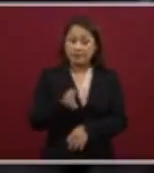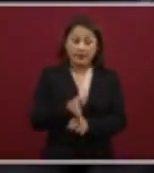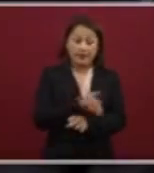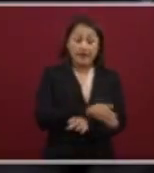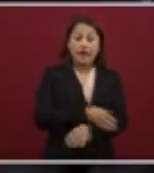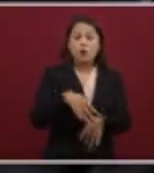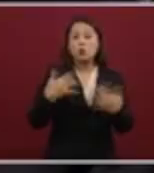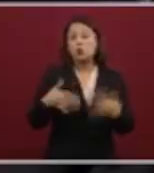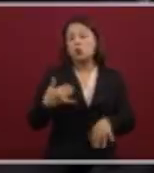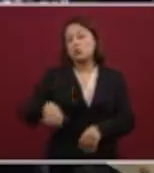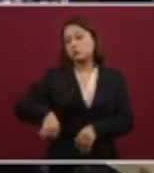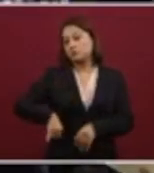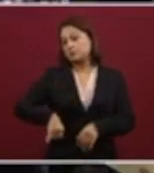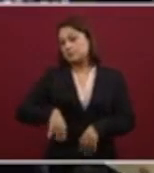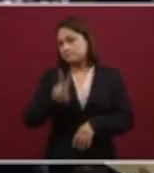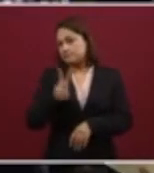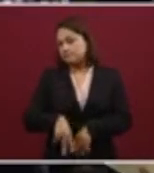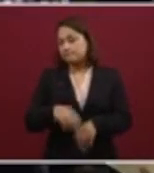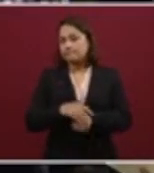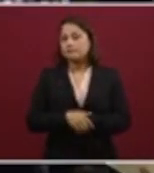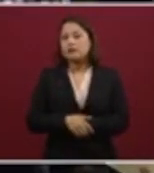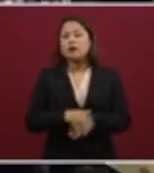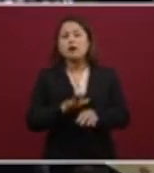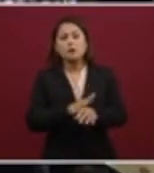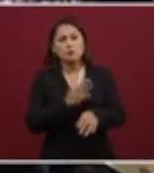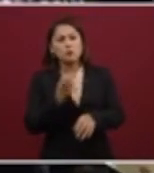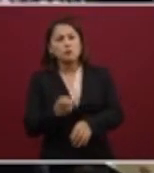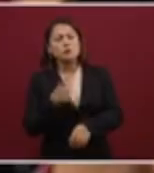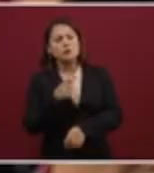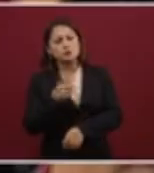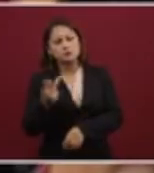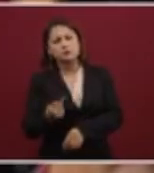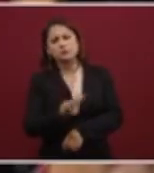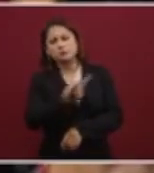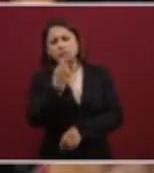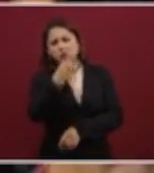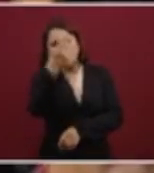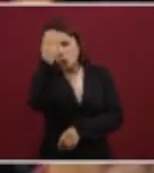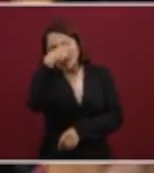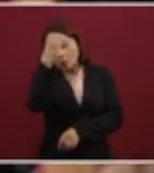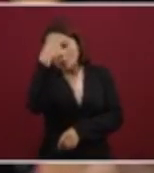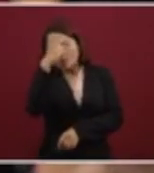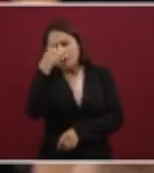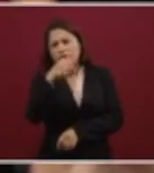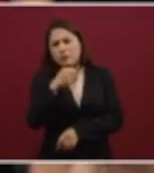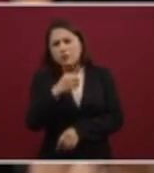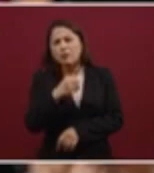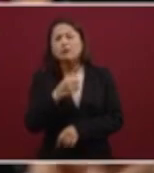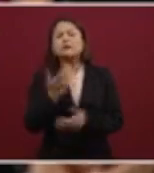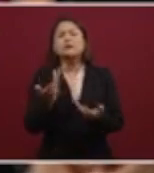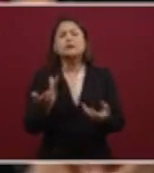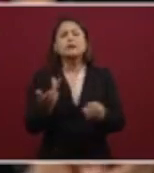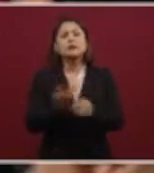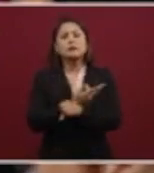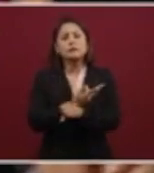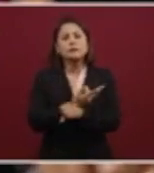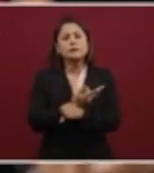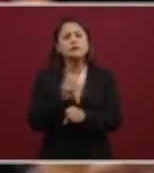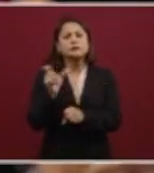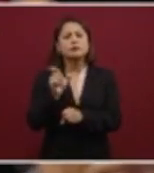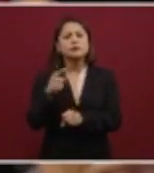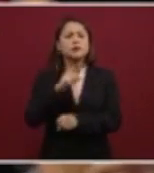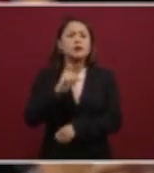en ese sentido, presidente, me gustaría saber su opinión sobre estas corruptelas del expresidente Fox, porque le estoy dando un